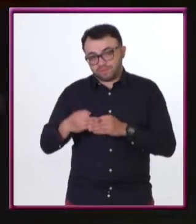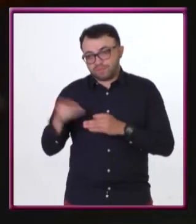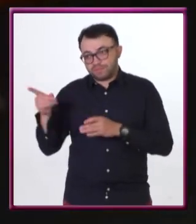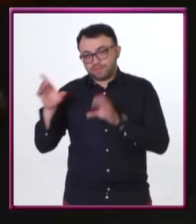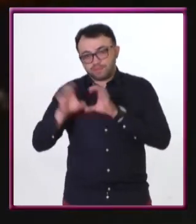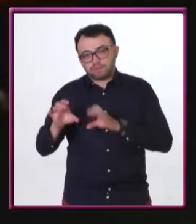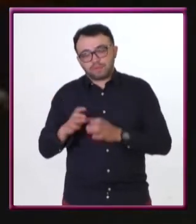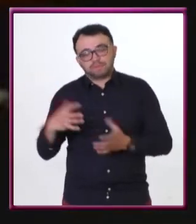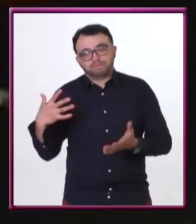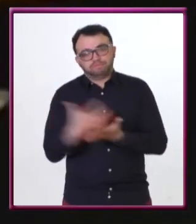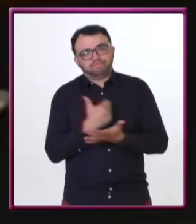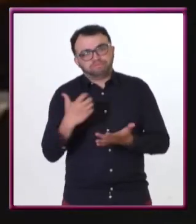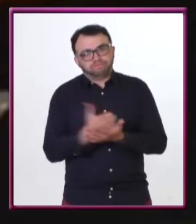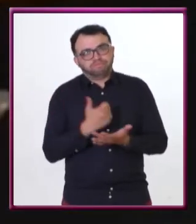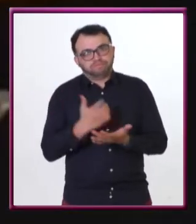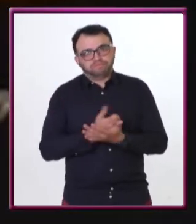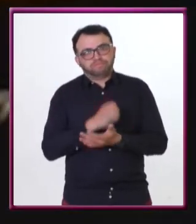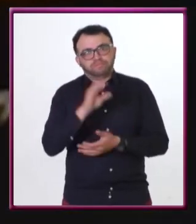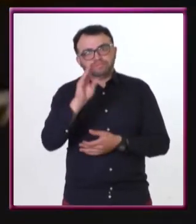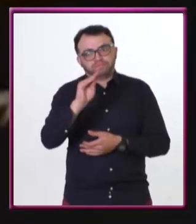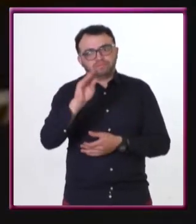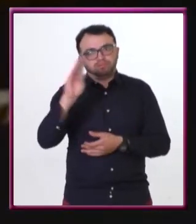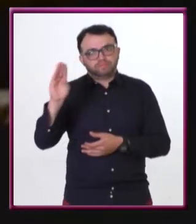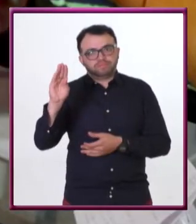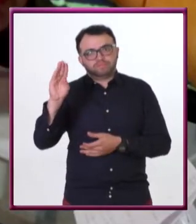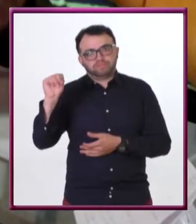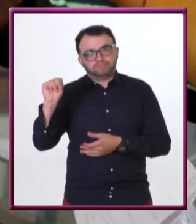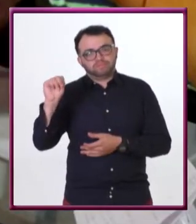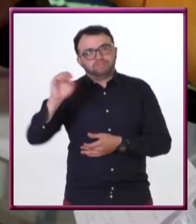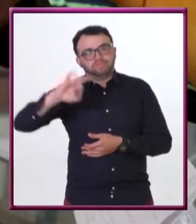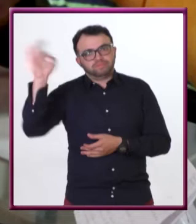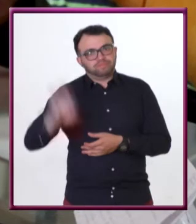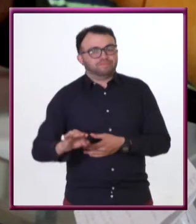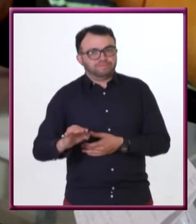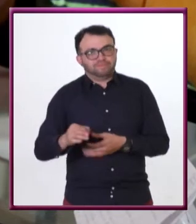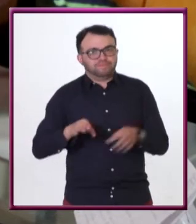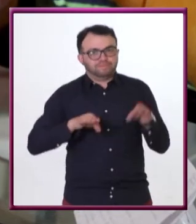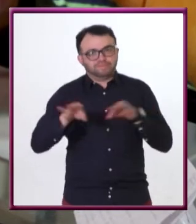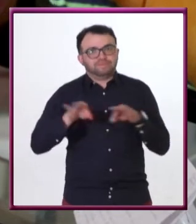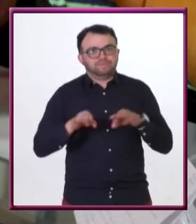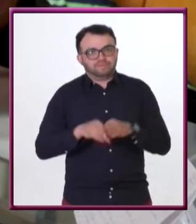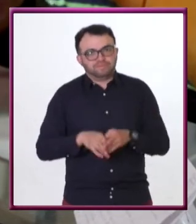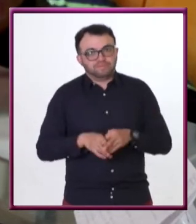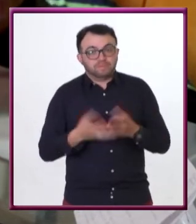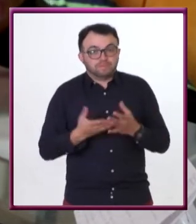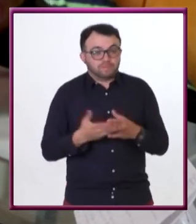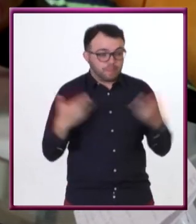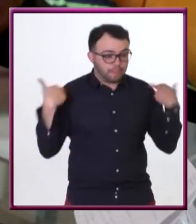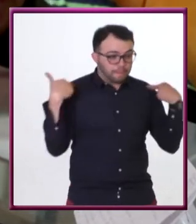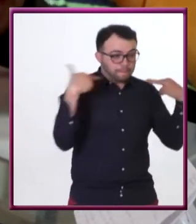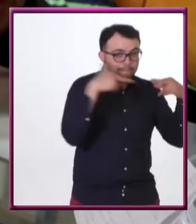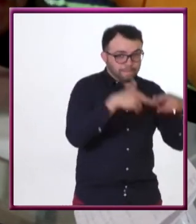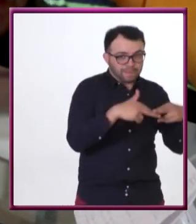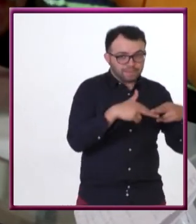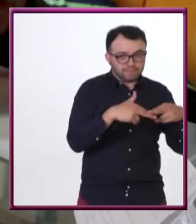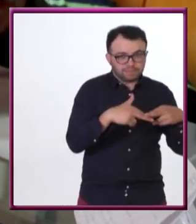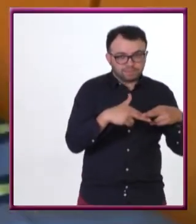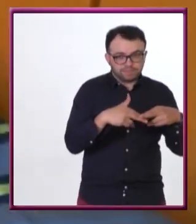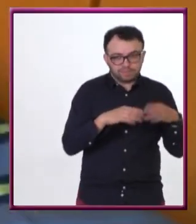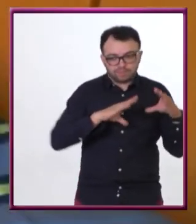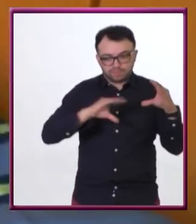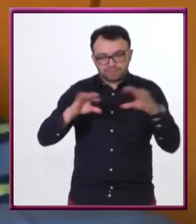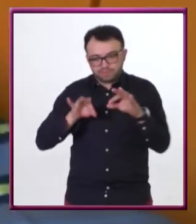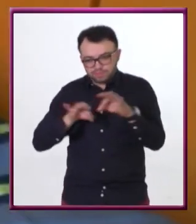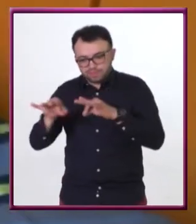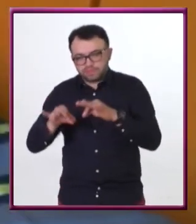jugadores de ajedrez. De hecho, los grandes maestros usan las computadoras como un aliado para prepararse las partidas.